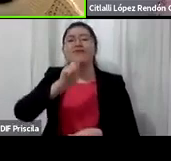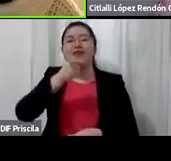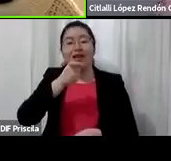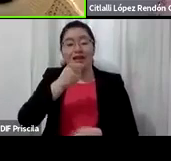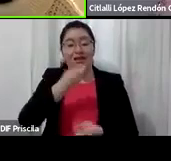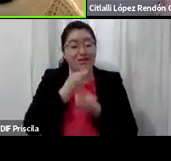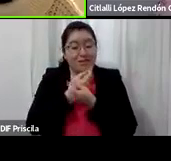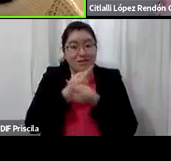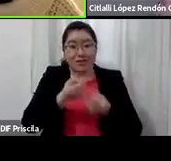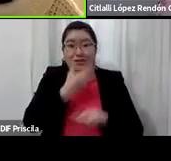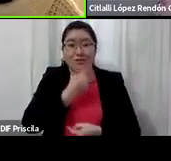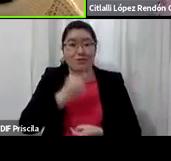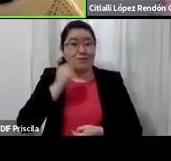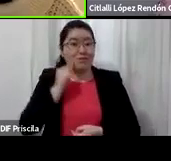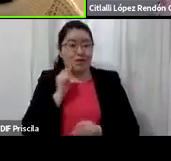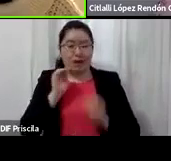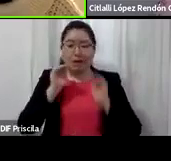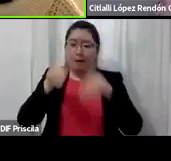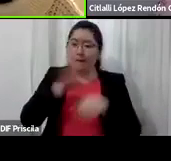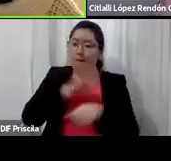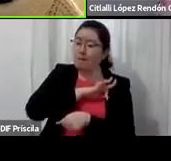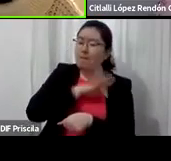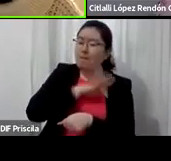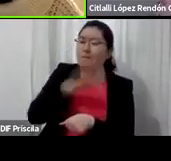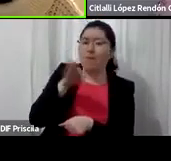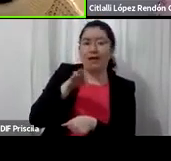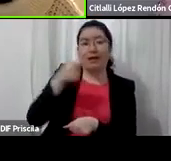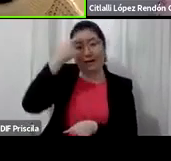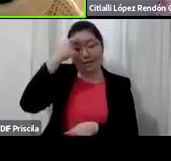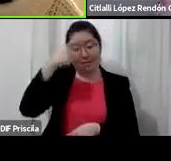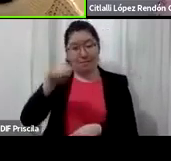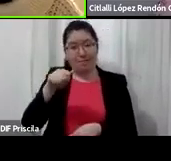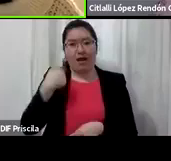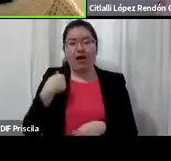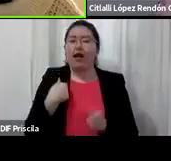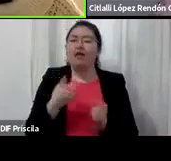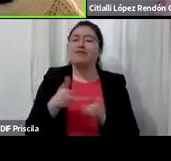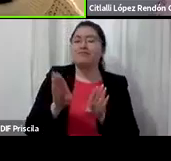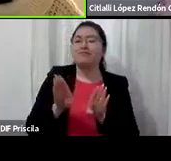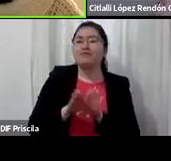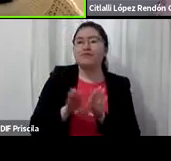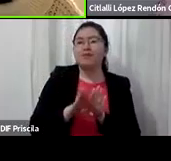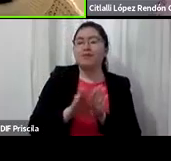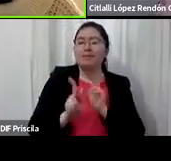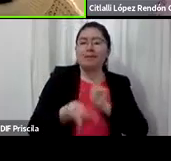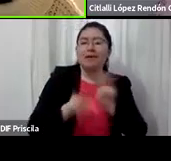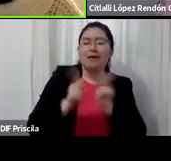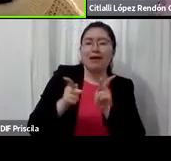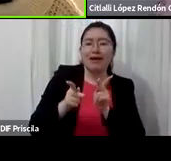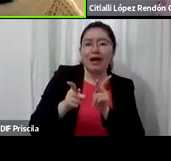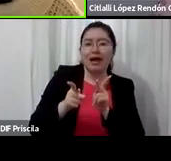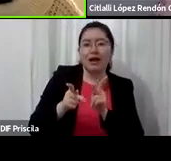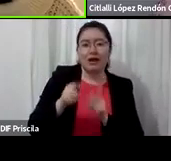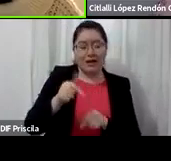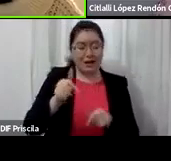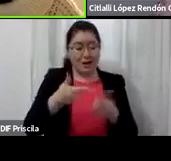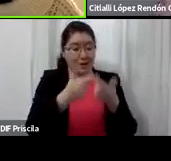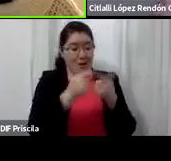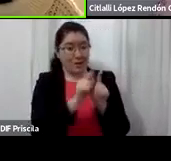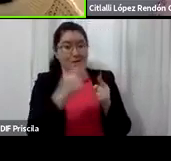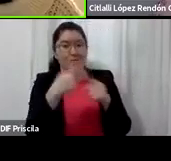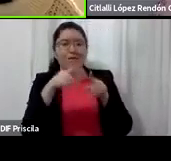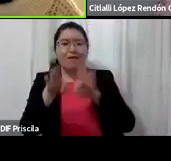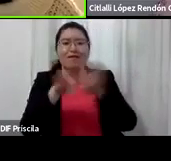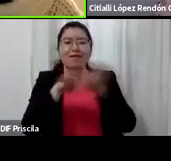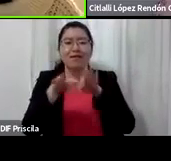para el equipo de mediación, que por cierto son actrices y actores que llevan títeres y que esto hace que llamen muchísimo la atención de las niñas y